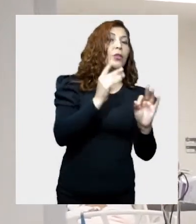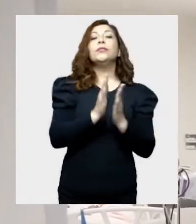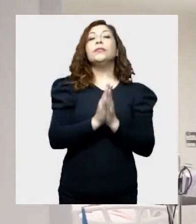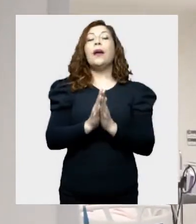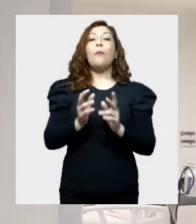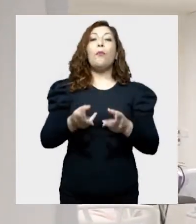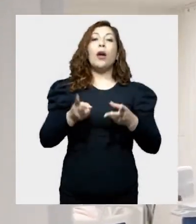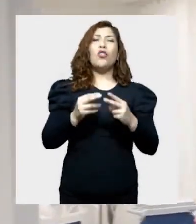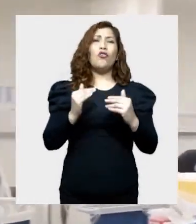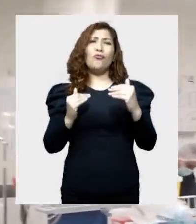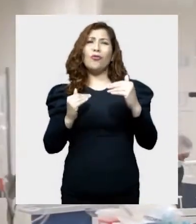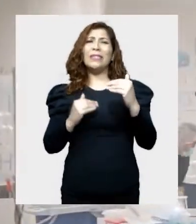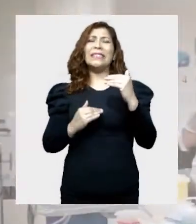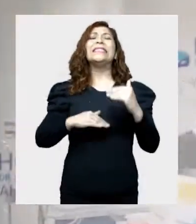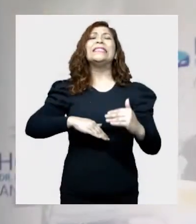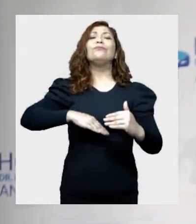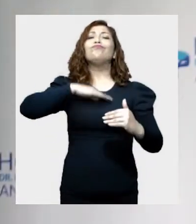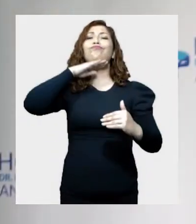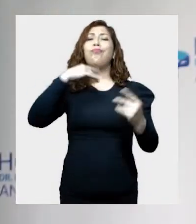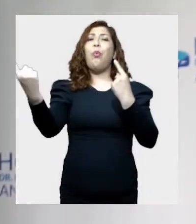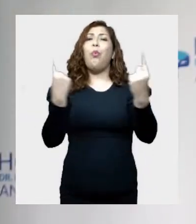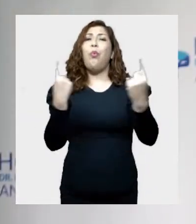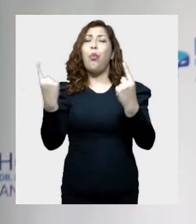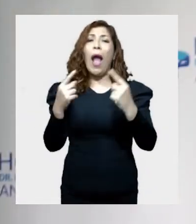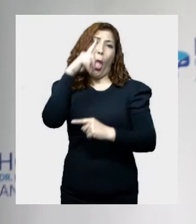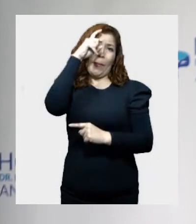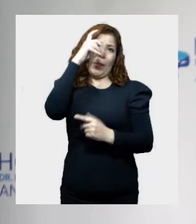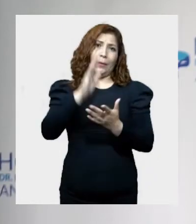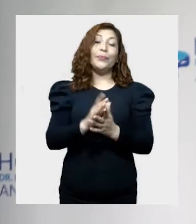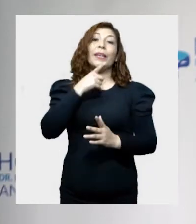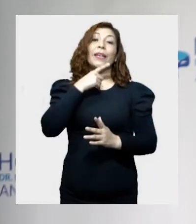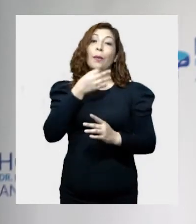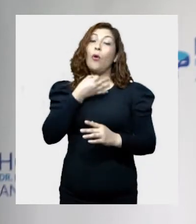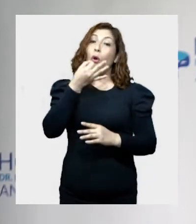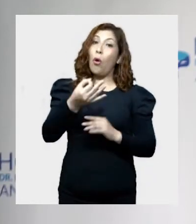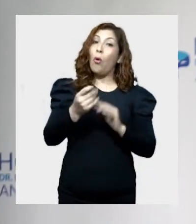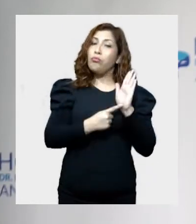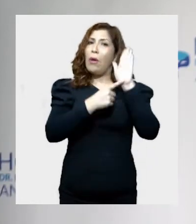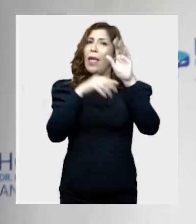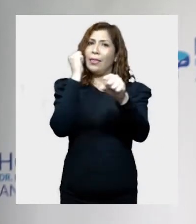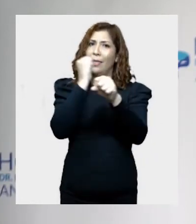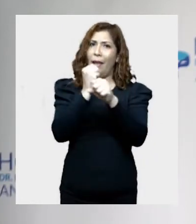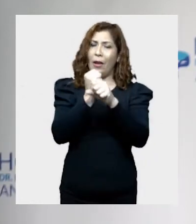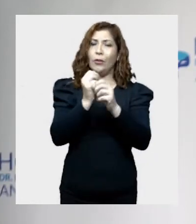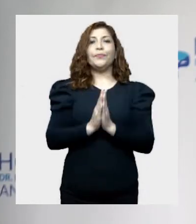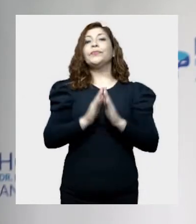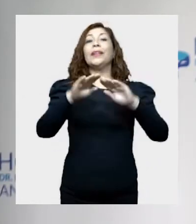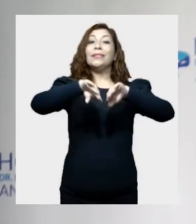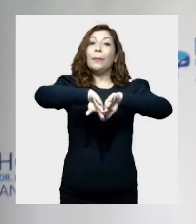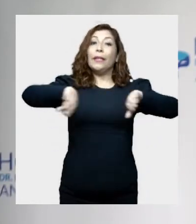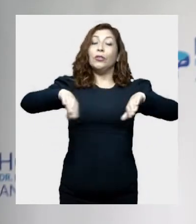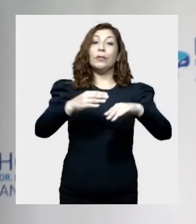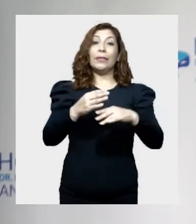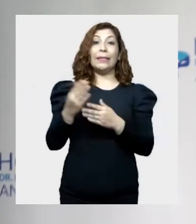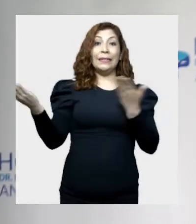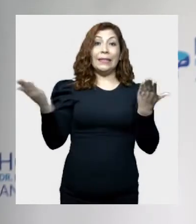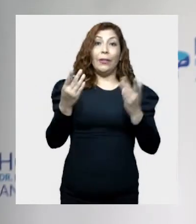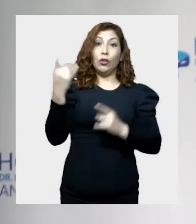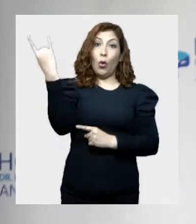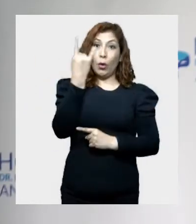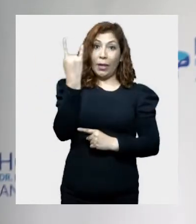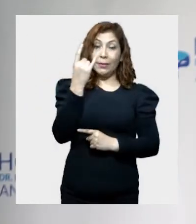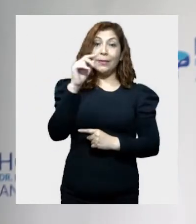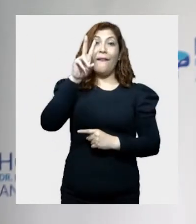asegura la no saturación de la atención hospitalaria. Queremos resaltar el trabajo de separación del servicio de urgencia en